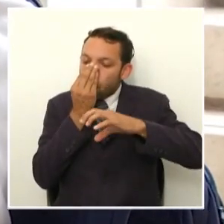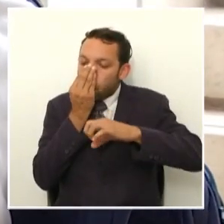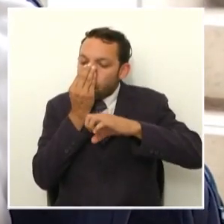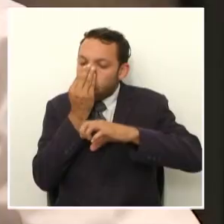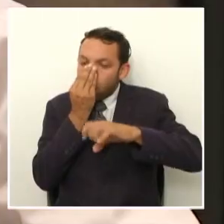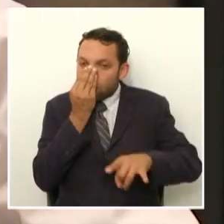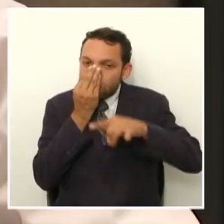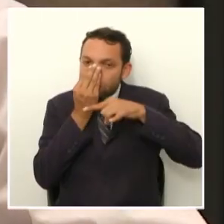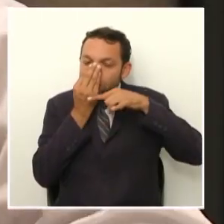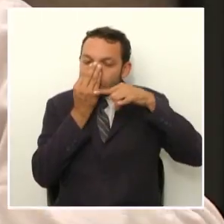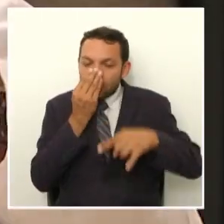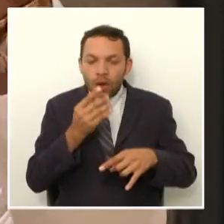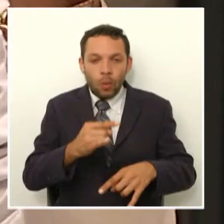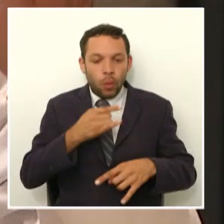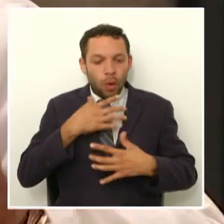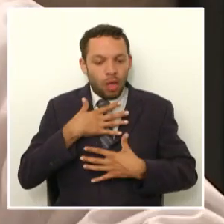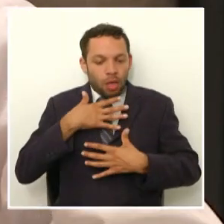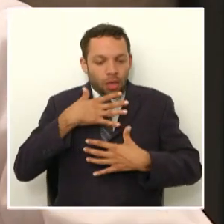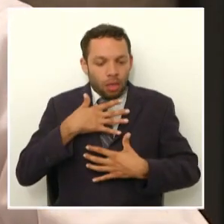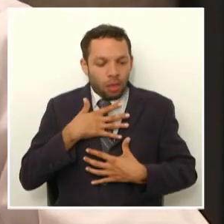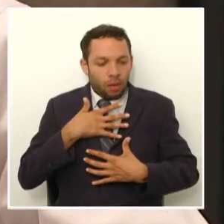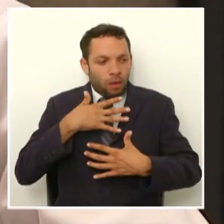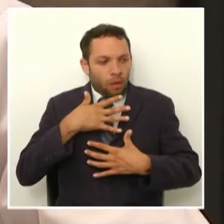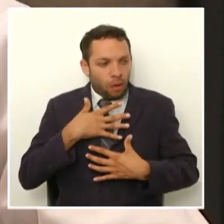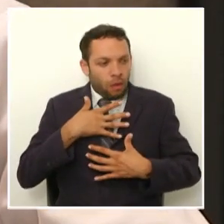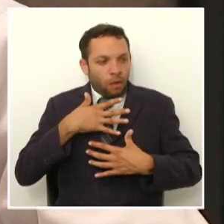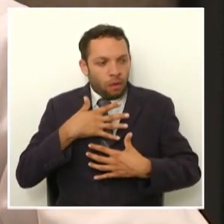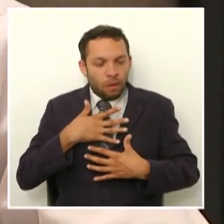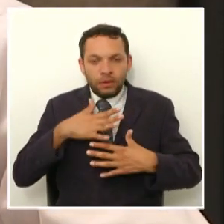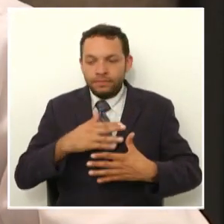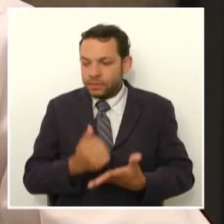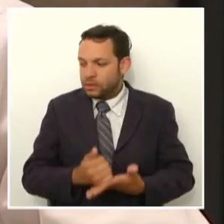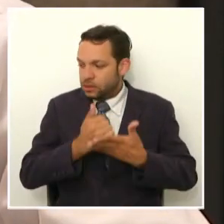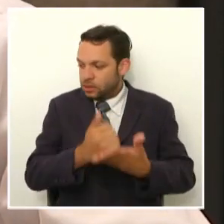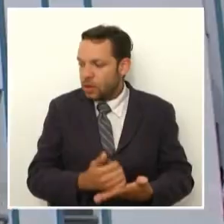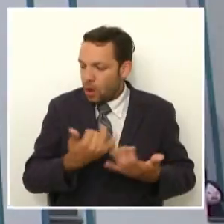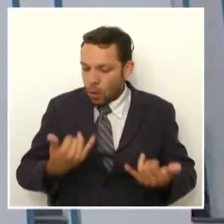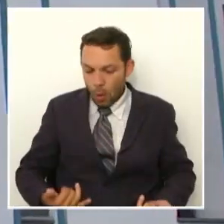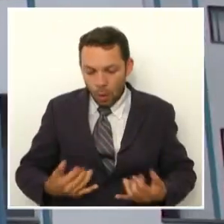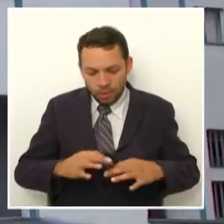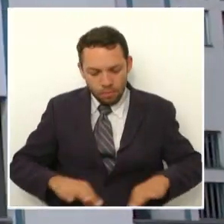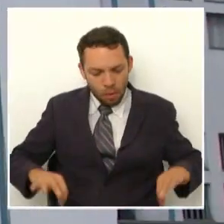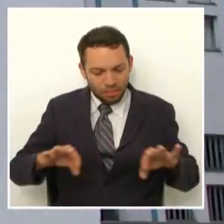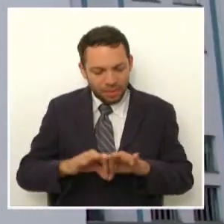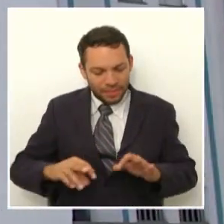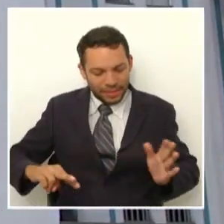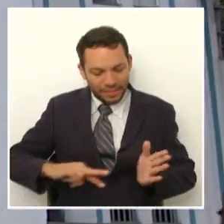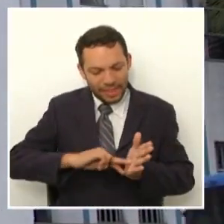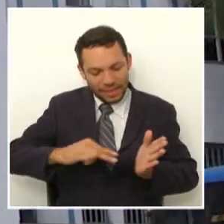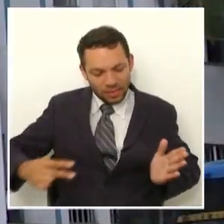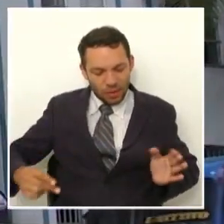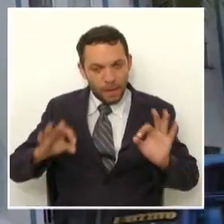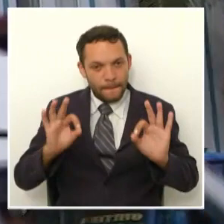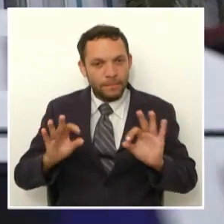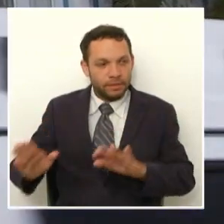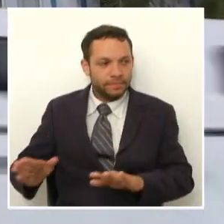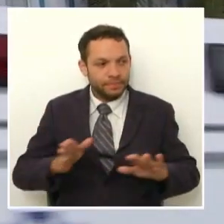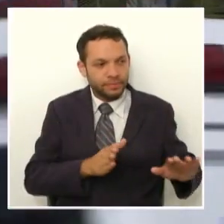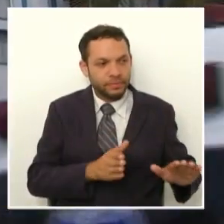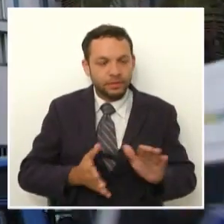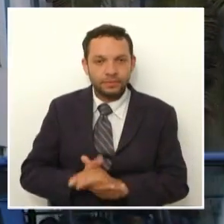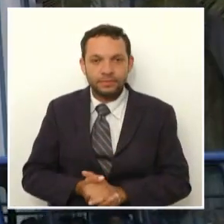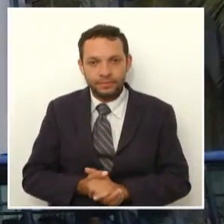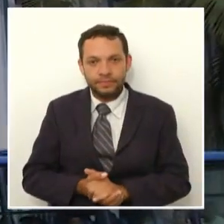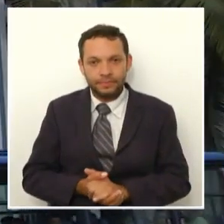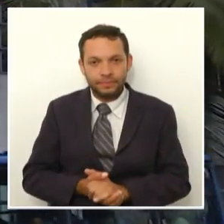ahora y esos avances maravillosos con tantos equipos que existen digitalizados y demás. Sí, realmente